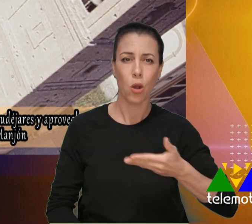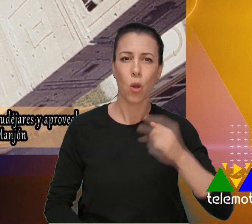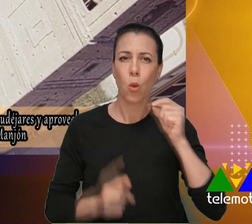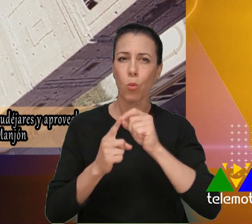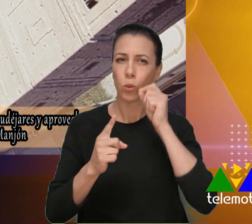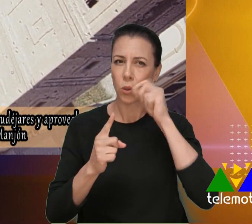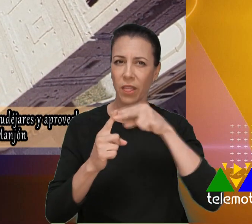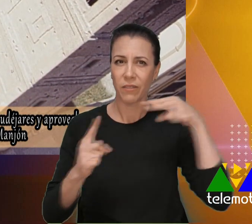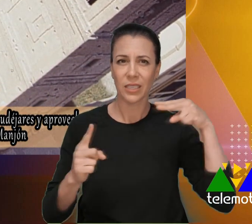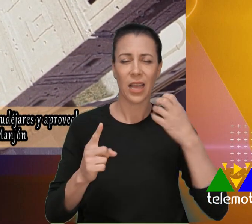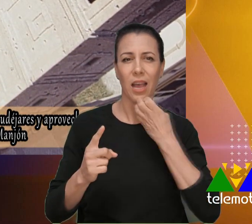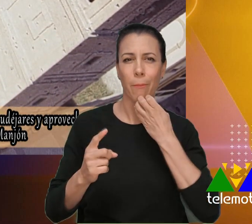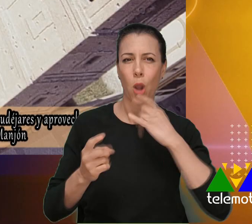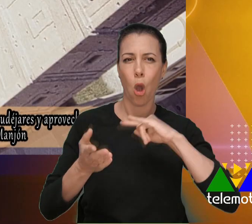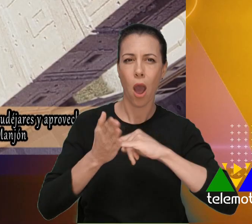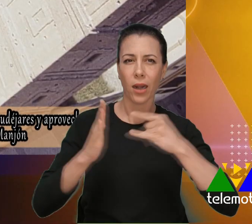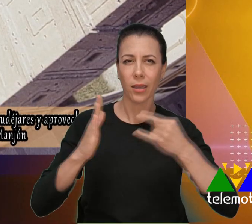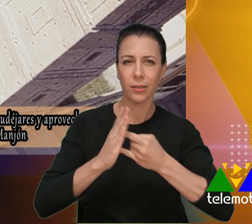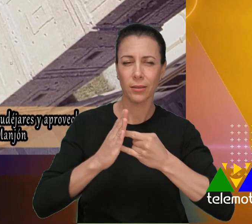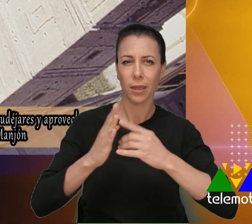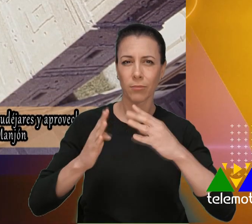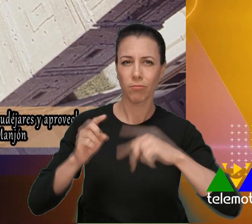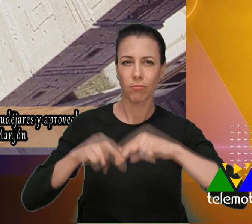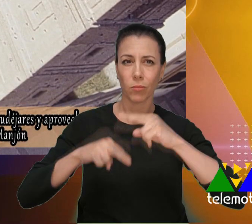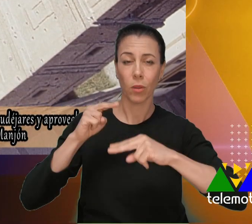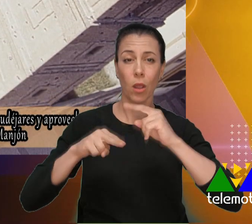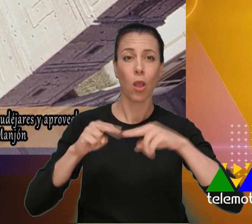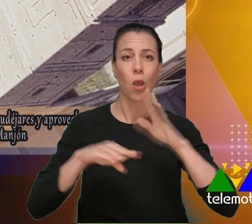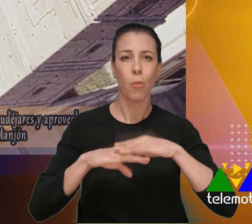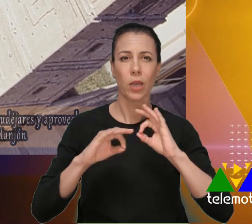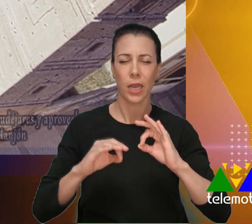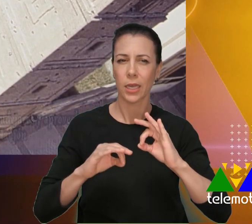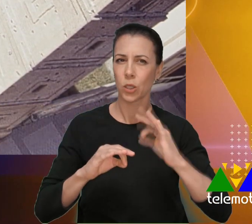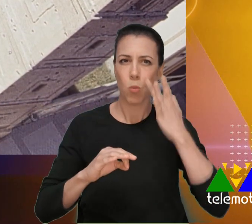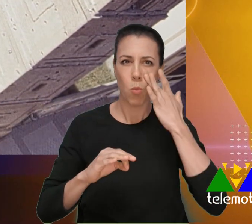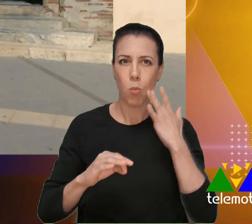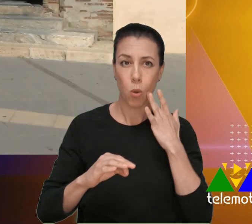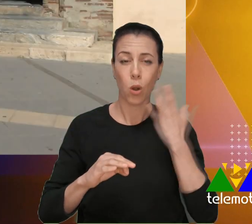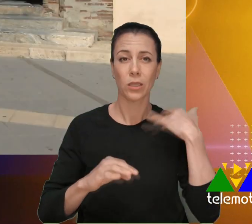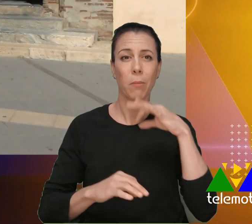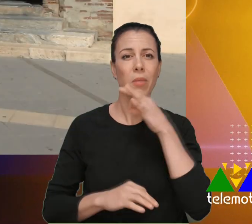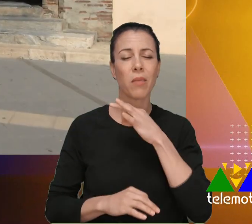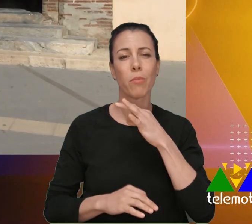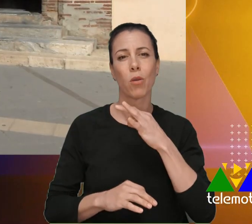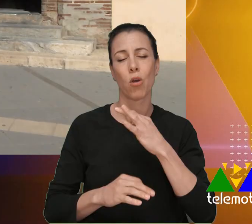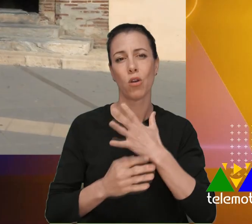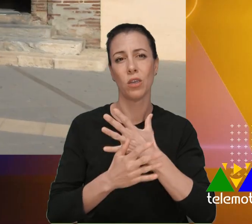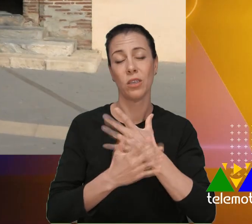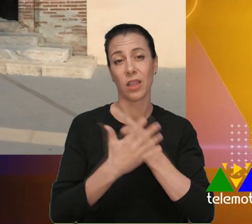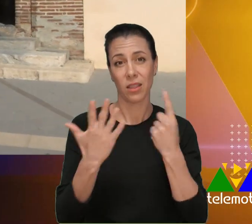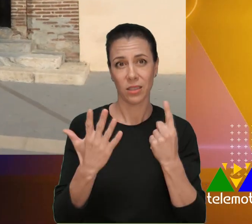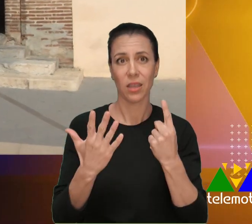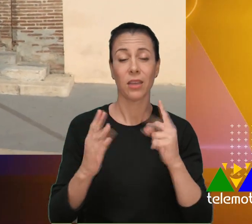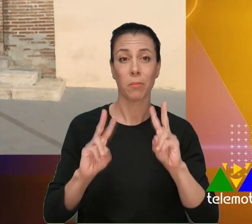vista arquitectónico, porque es una puerta pura y dura del mudéjar de principios del siglo XVI.